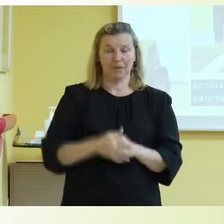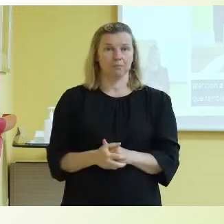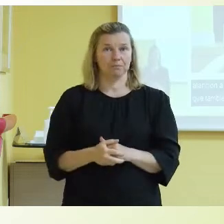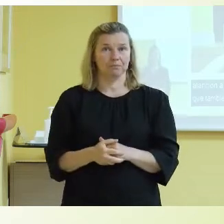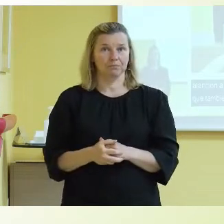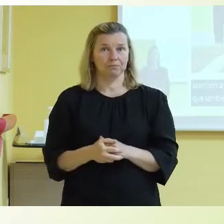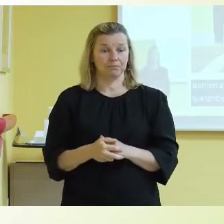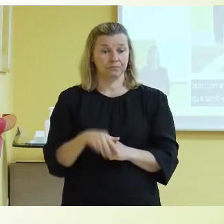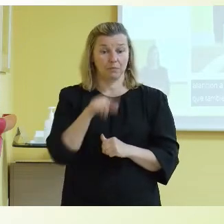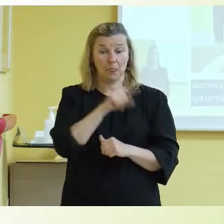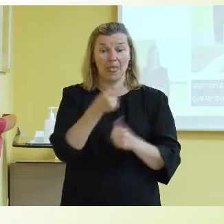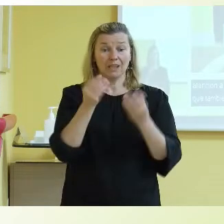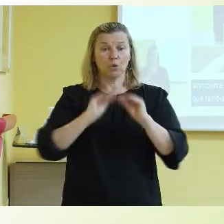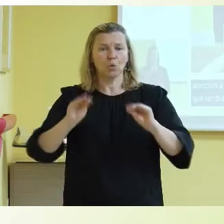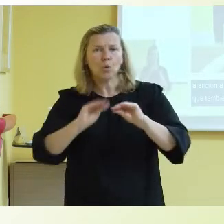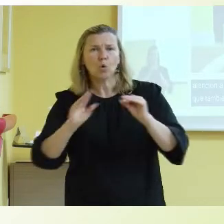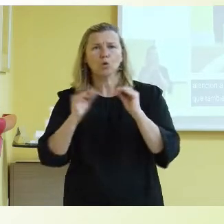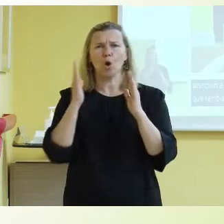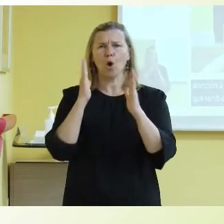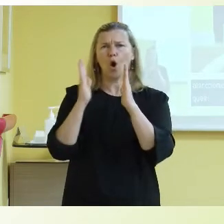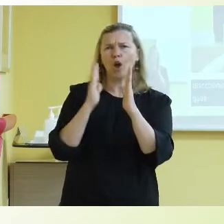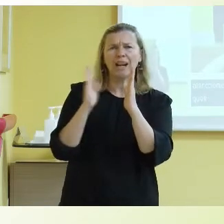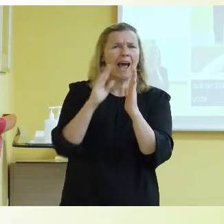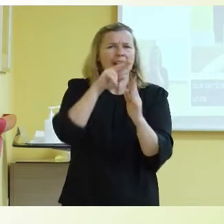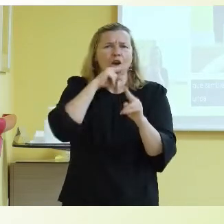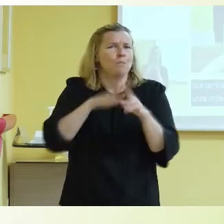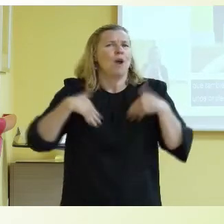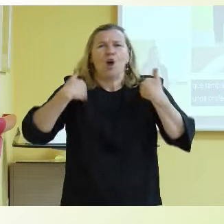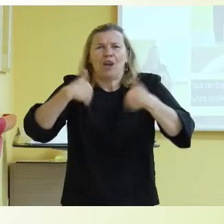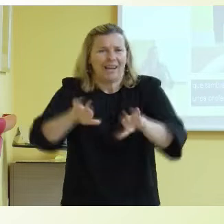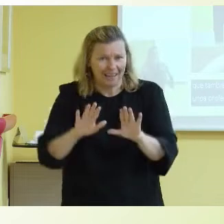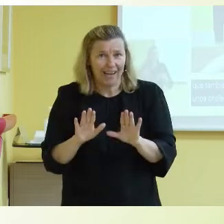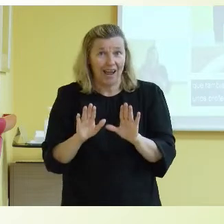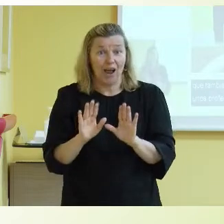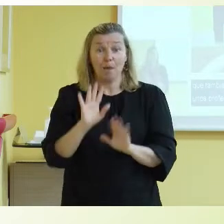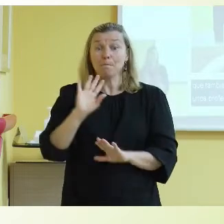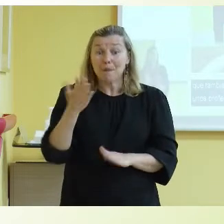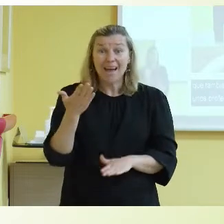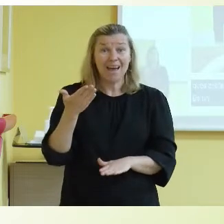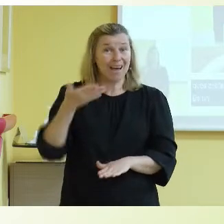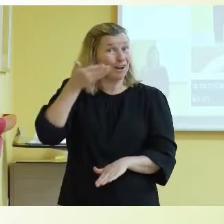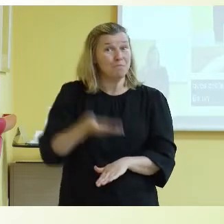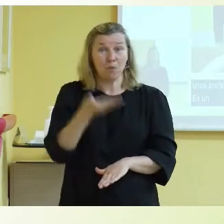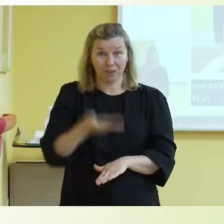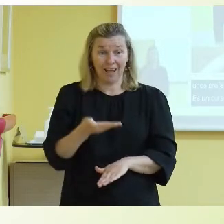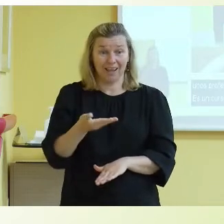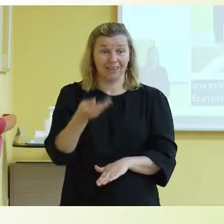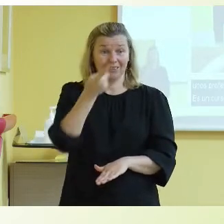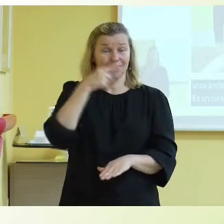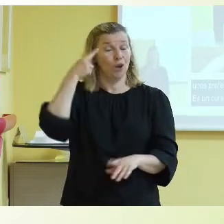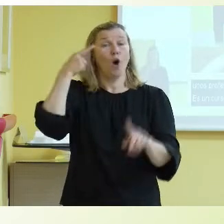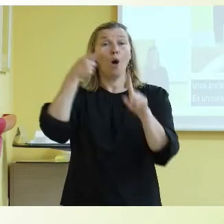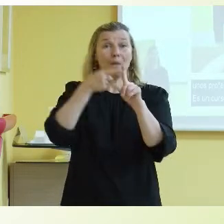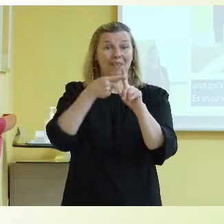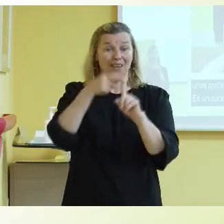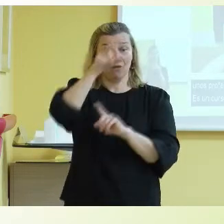Es un curso, es una jornada, queráis llamarlo como queráis, lo importante es que lo que venimos aquí es a dar visibilidad a la realidad